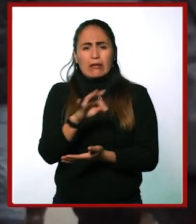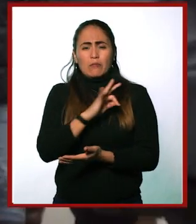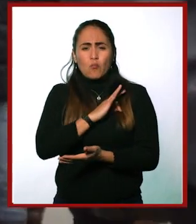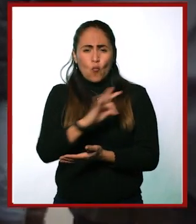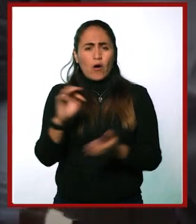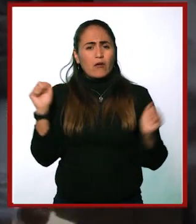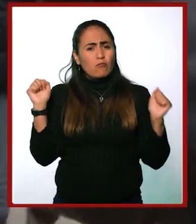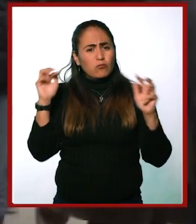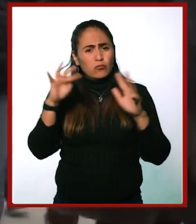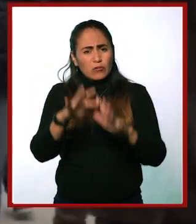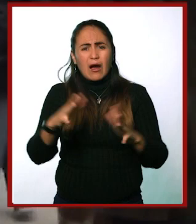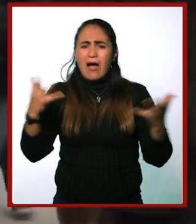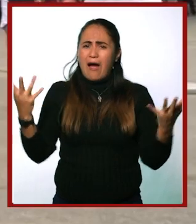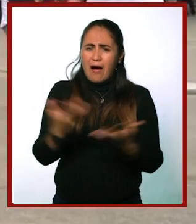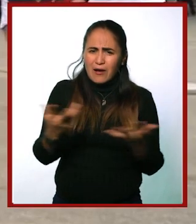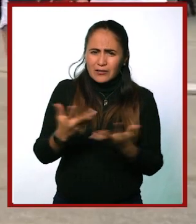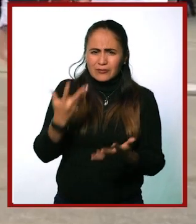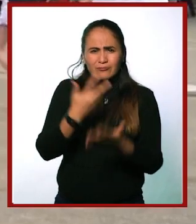involucrarse